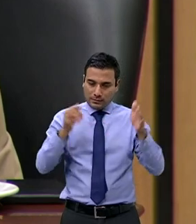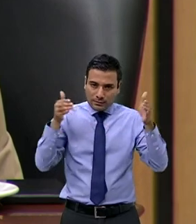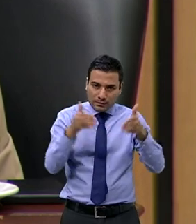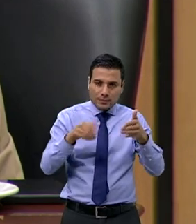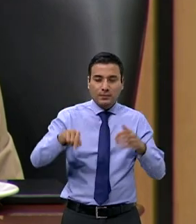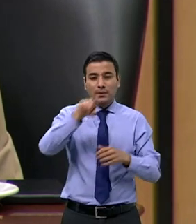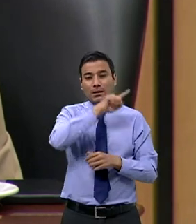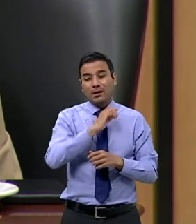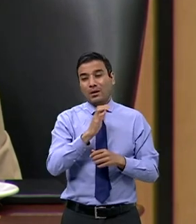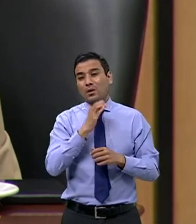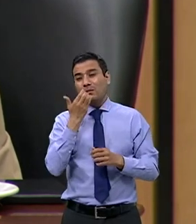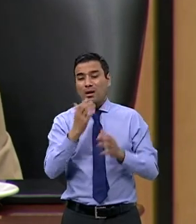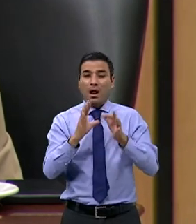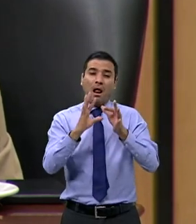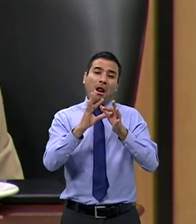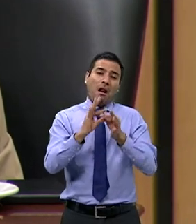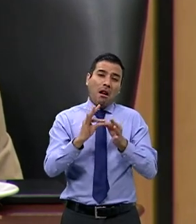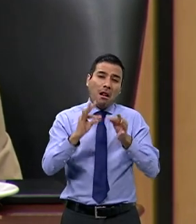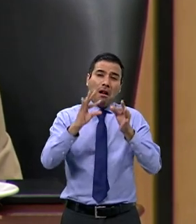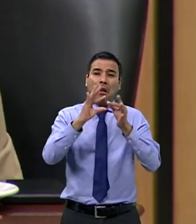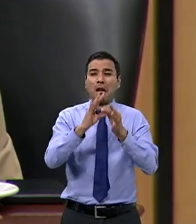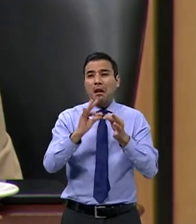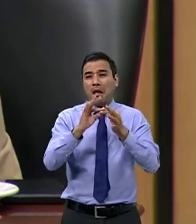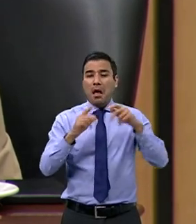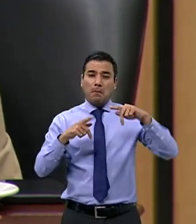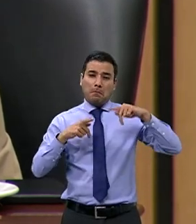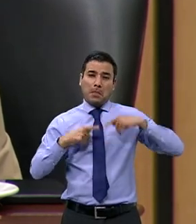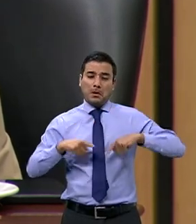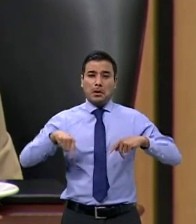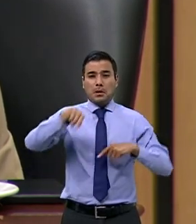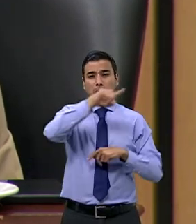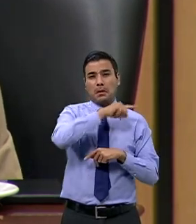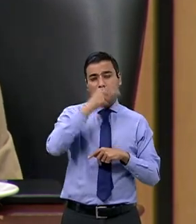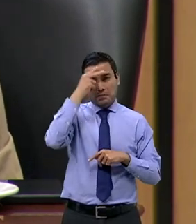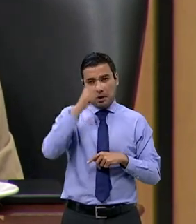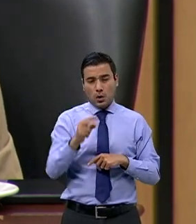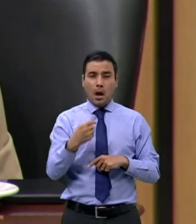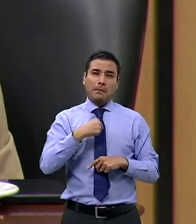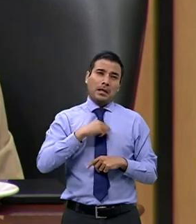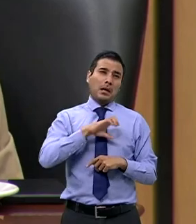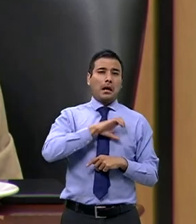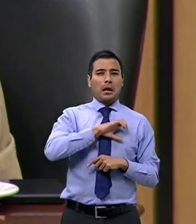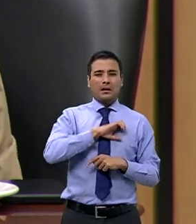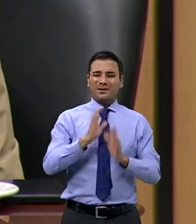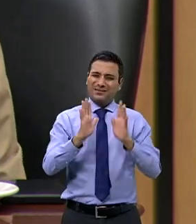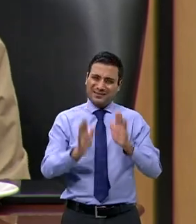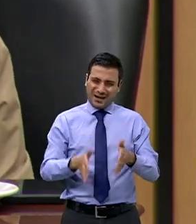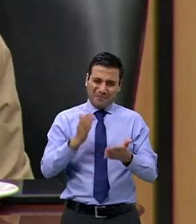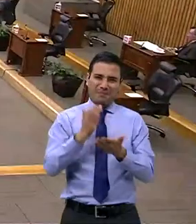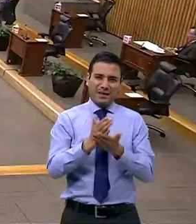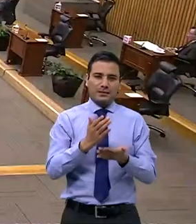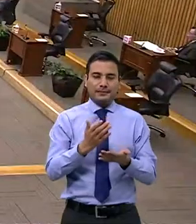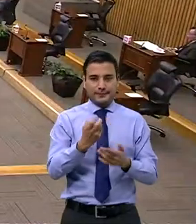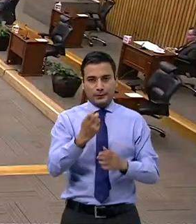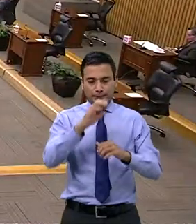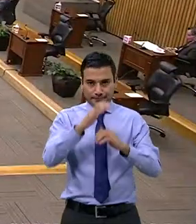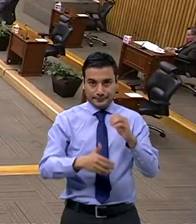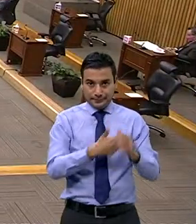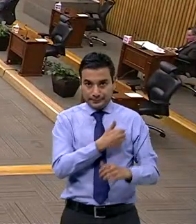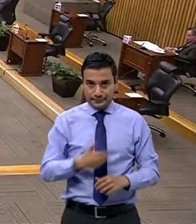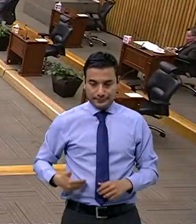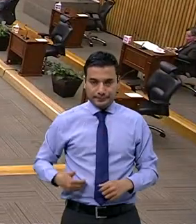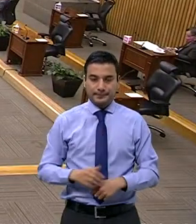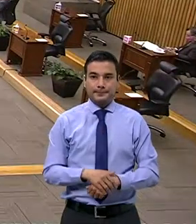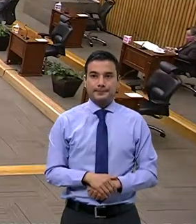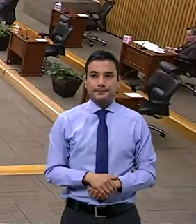de que el pueblo sabio los quiere es cuánto señor presidente muchas gracias diputada